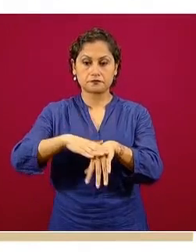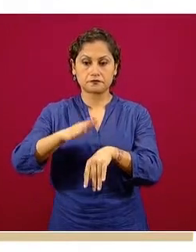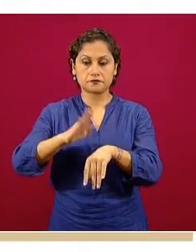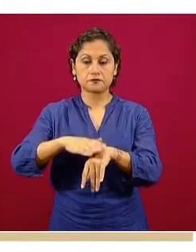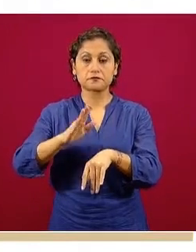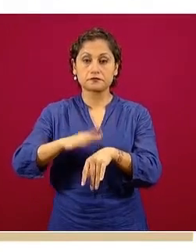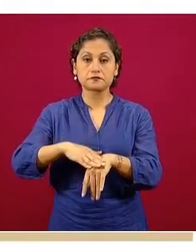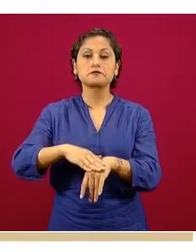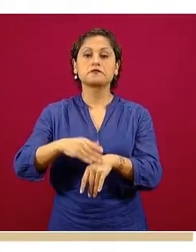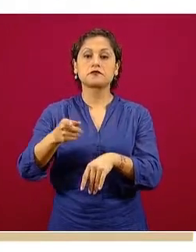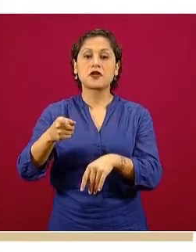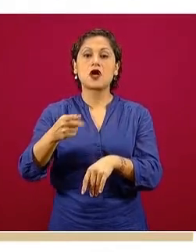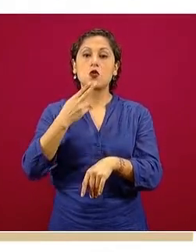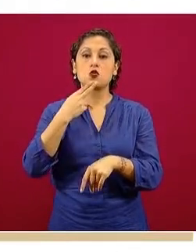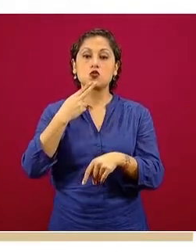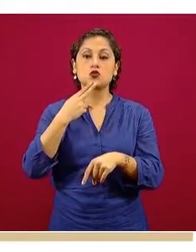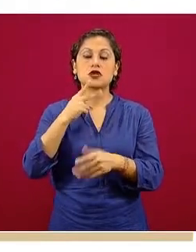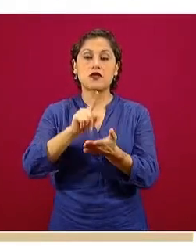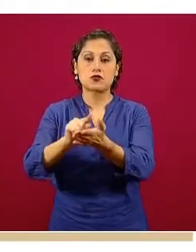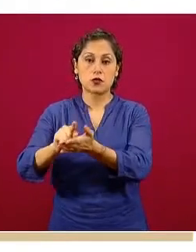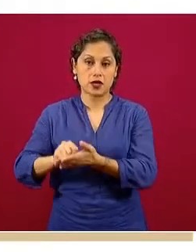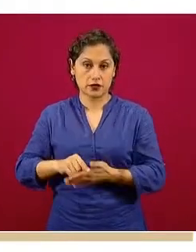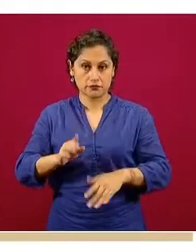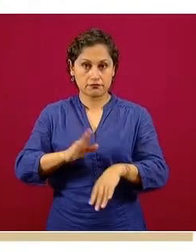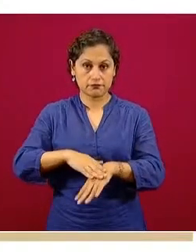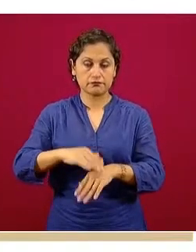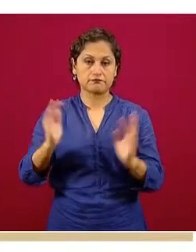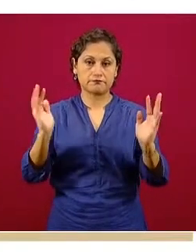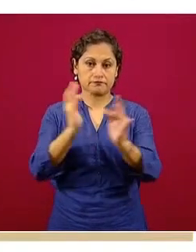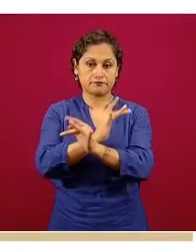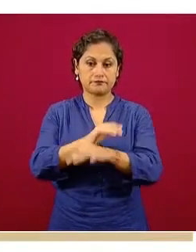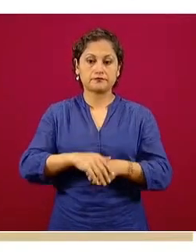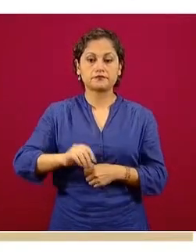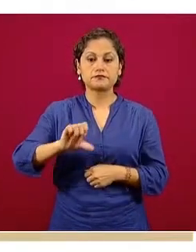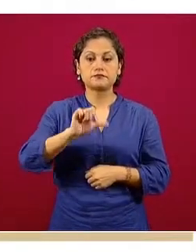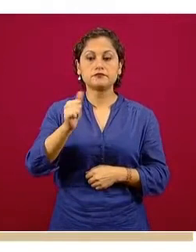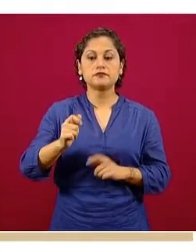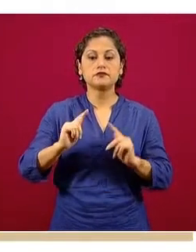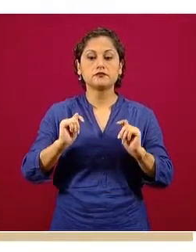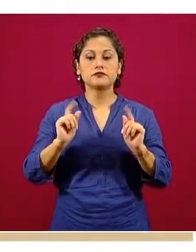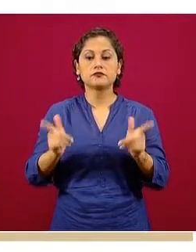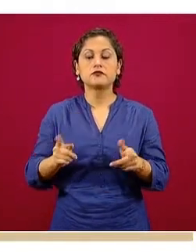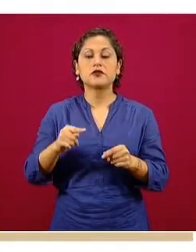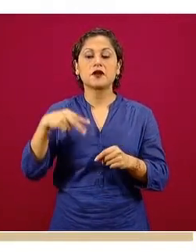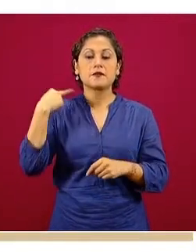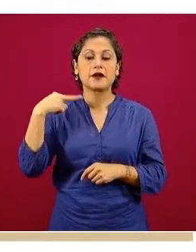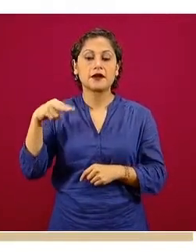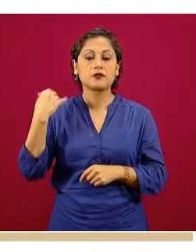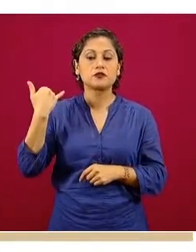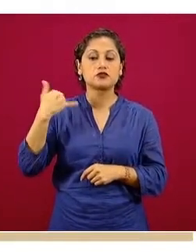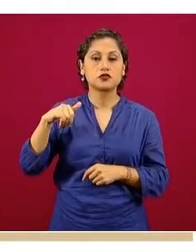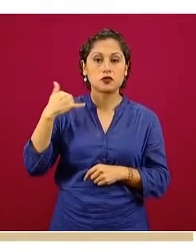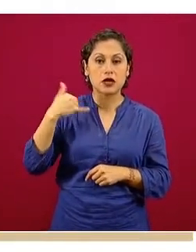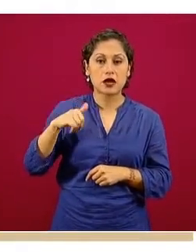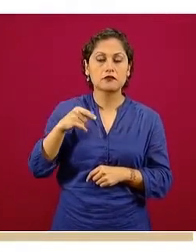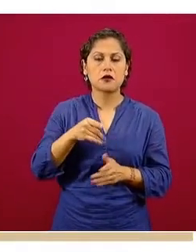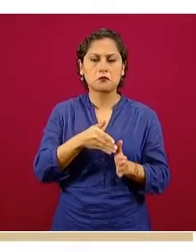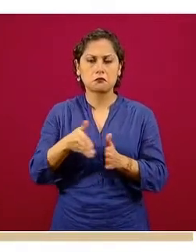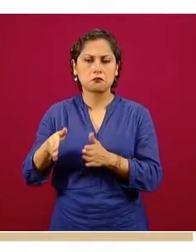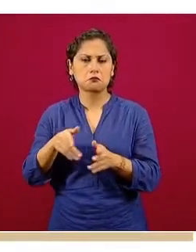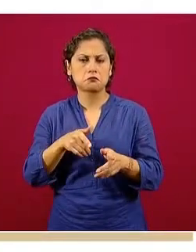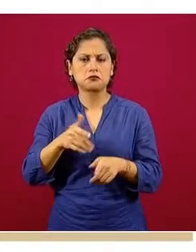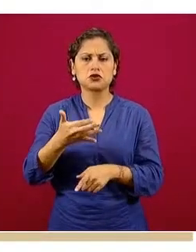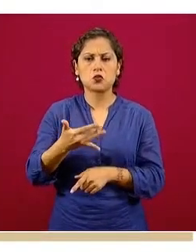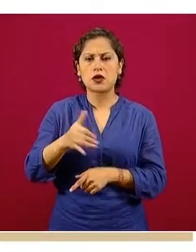todo los usuarios de twitter y finalmente de la escala veracruz y yucatán muy estables entre el 50 y el